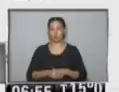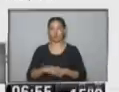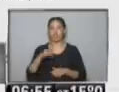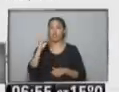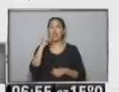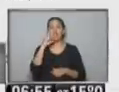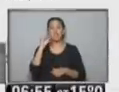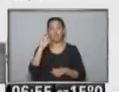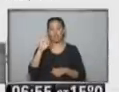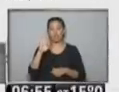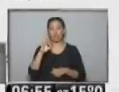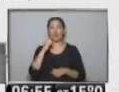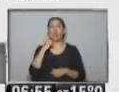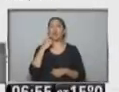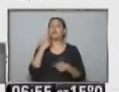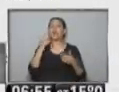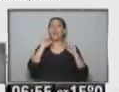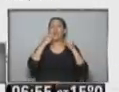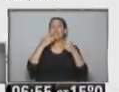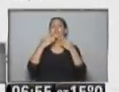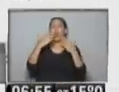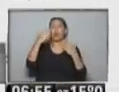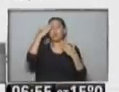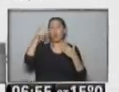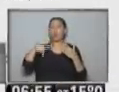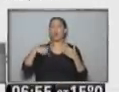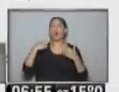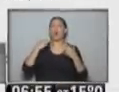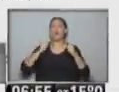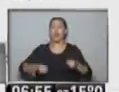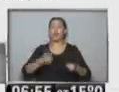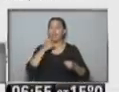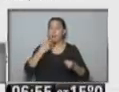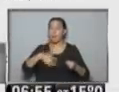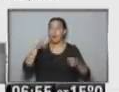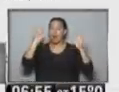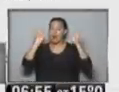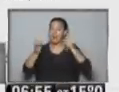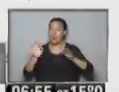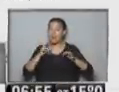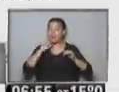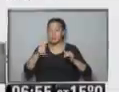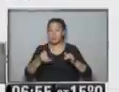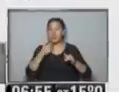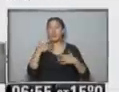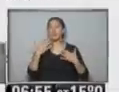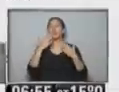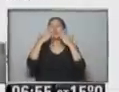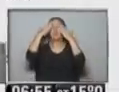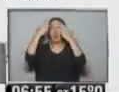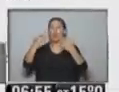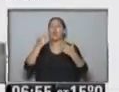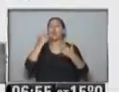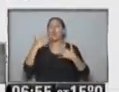Chicho Campos, ídola, saludos desde Bariloche. Me dijeron que pronto nos llega la nieve. ¿Es así? Saludos y mucha fuerza a los hermanos de La